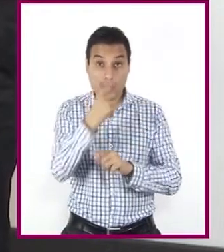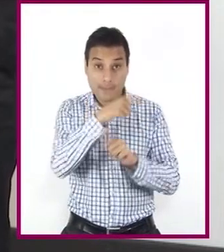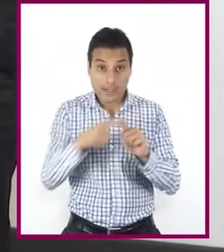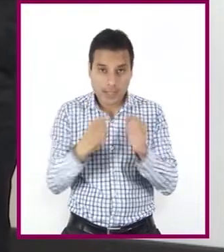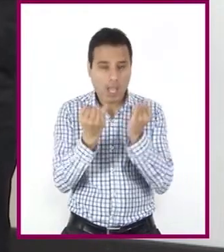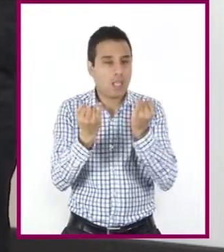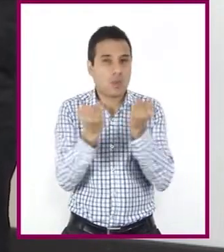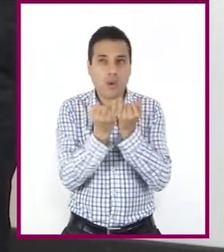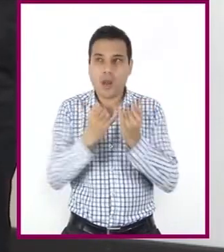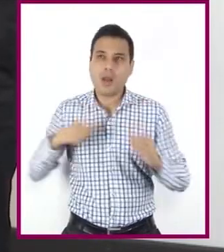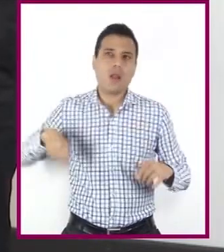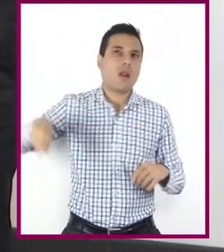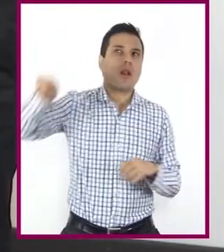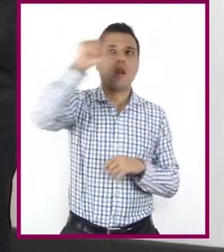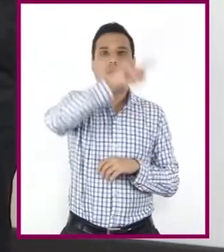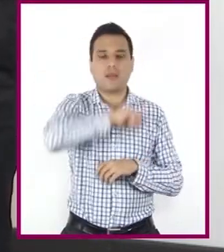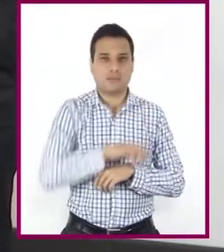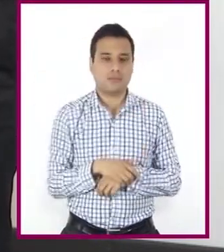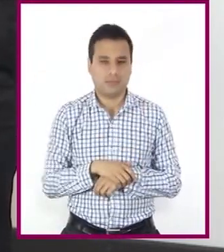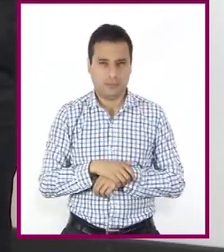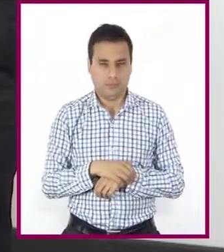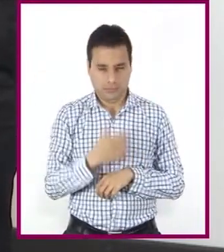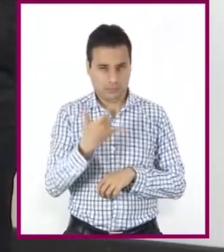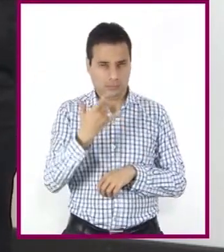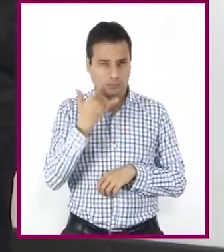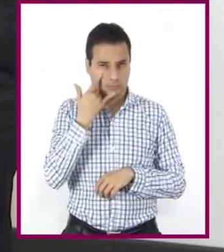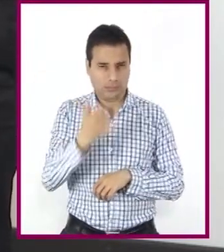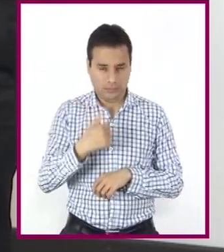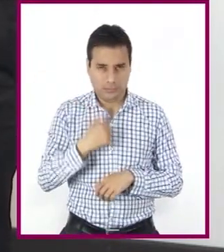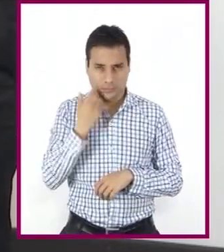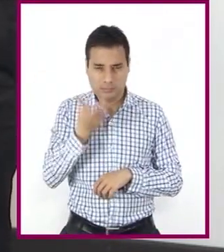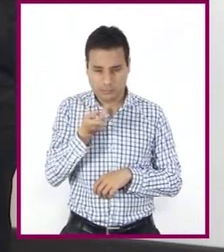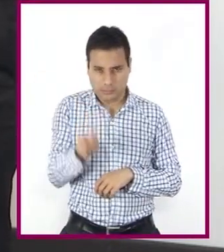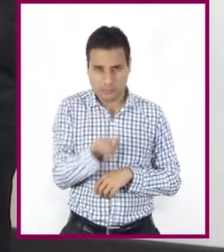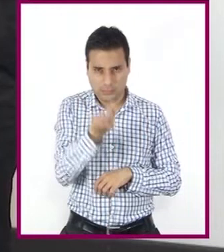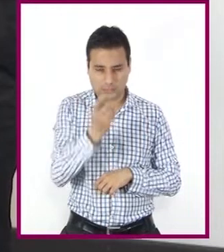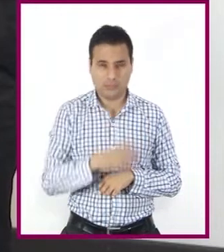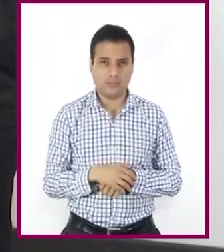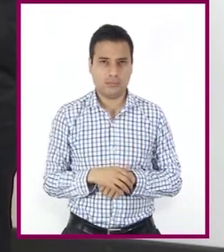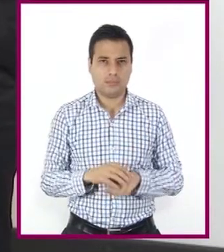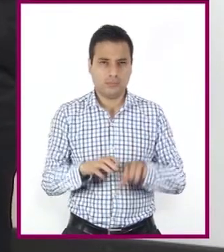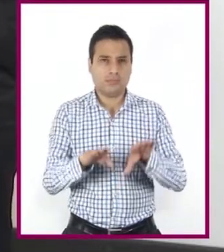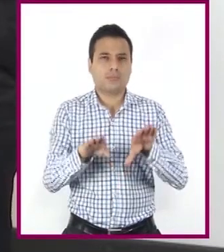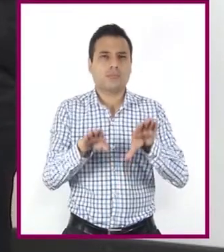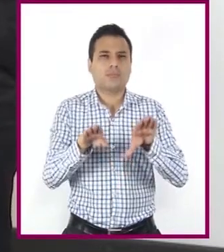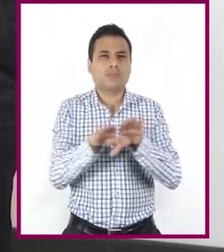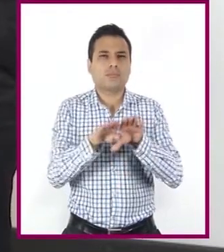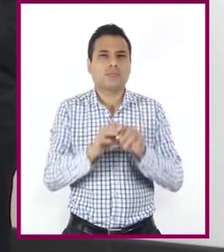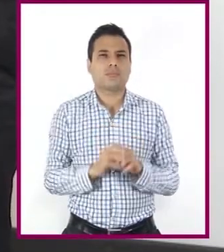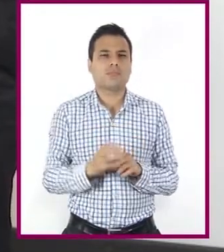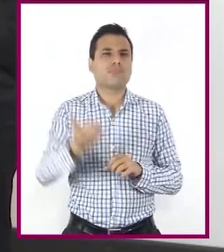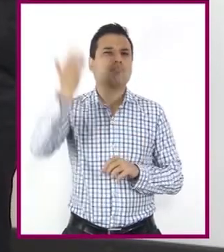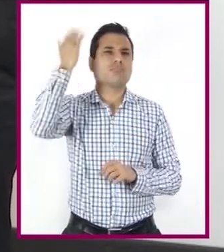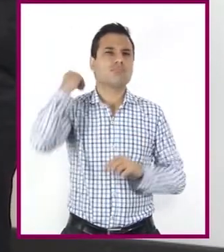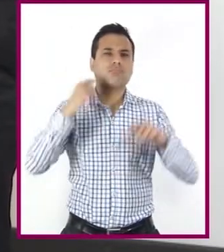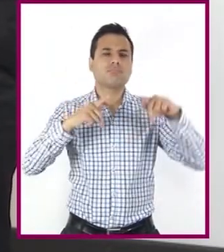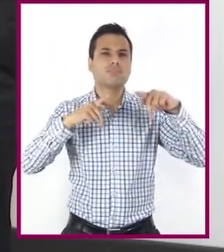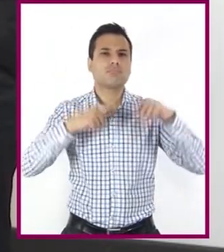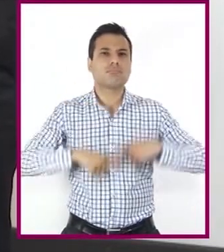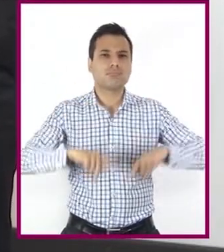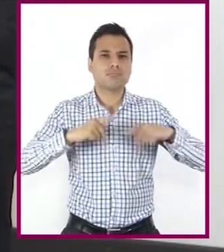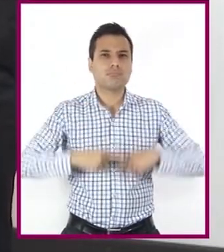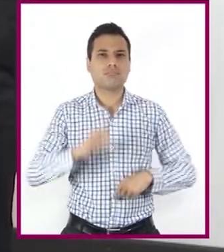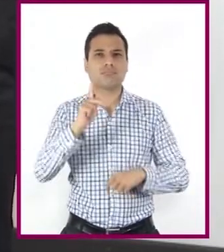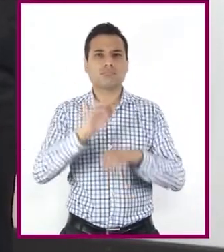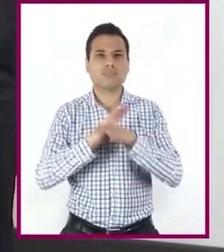completa al deportivo. Pero me causa mucha curiosidad saber, ¿cómo encontraban el perímetro de las figuras en la antigüedad? Porque